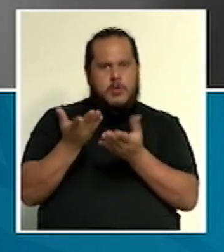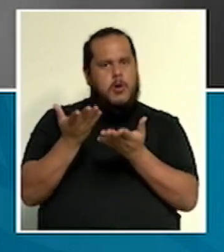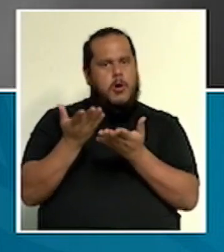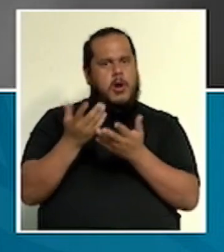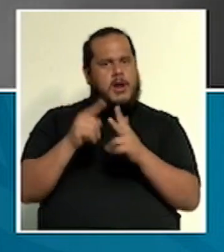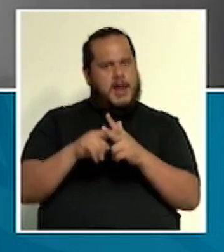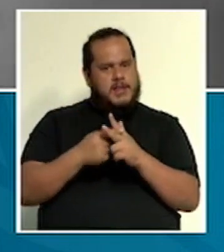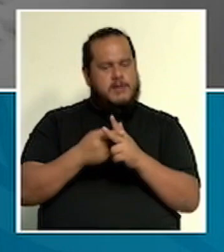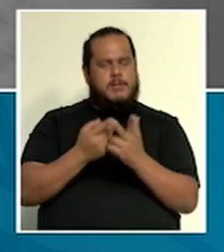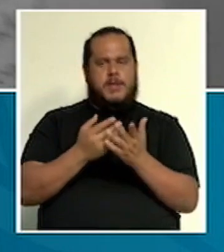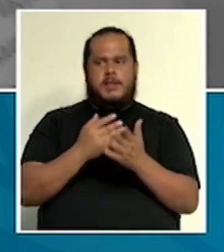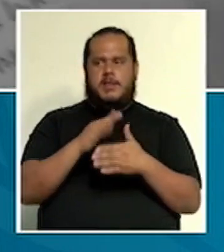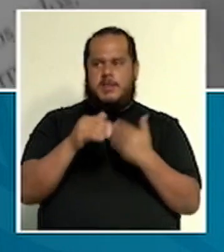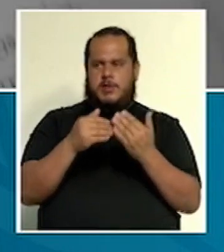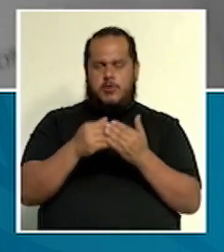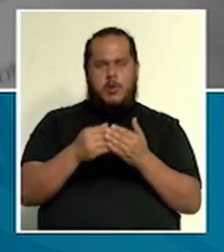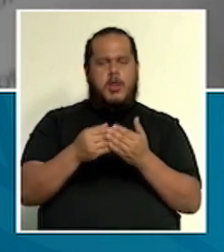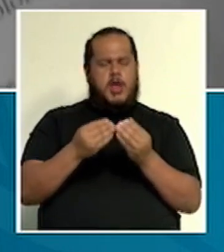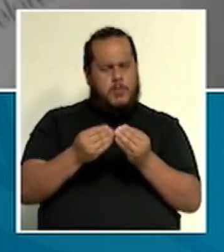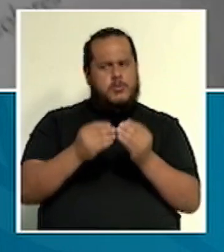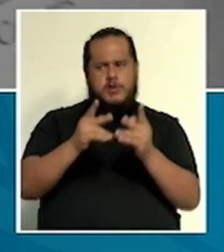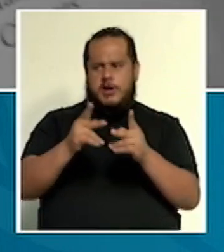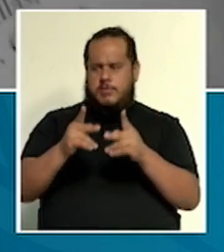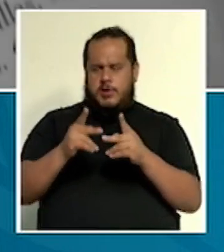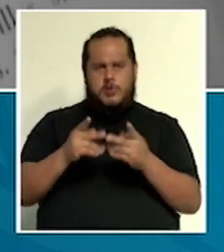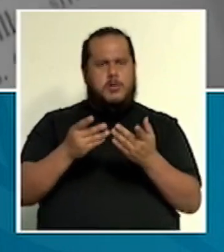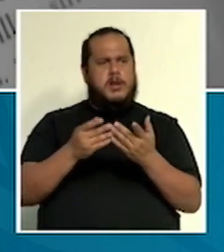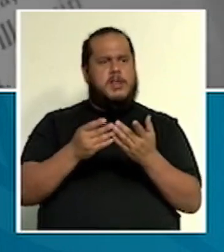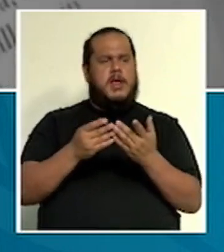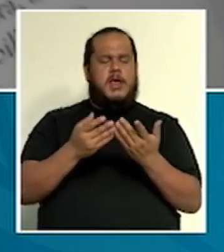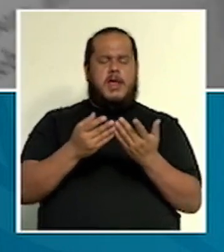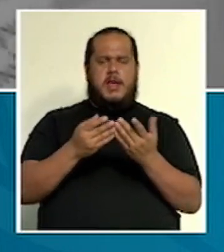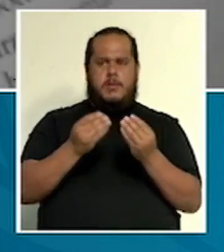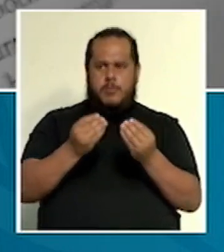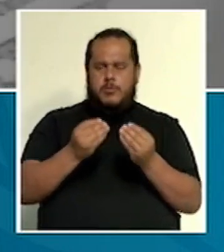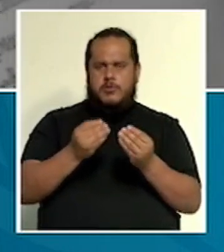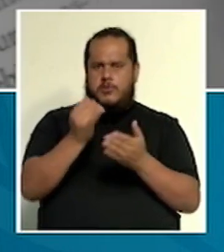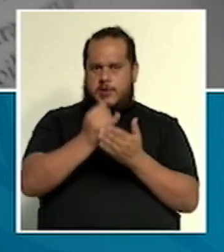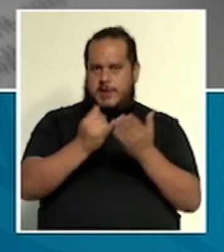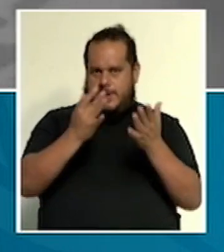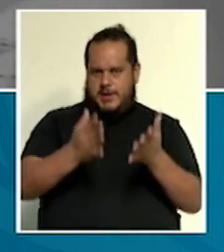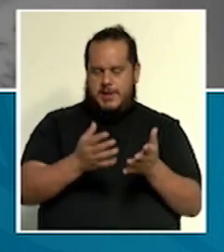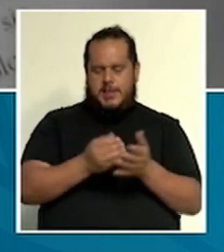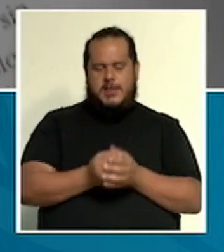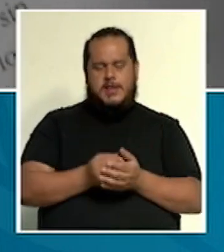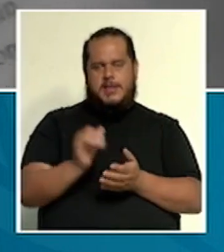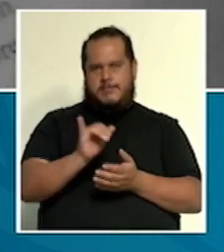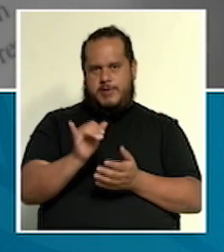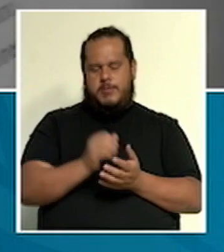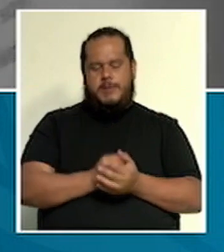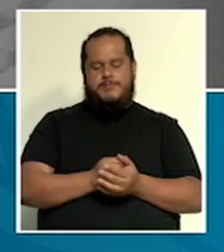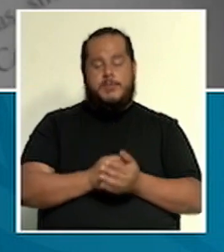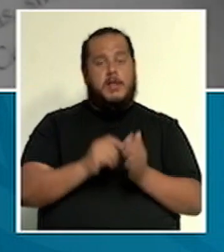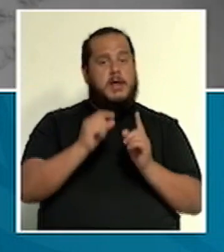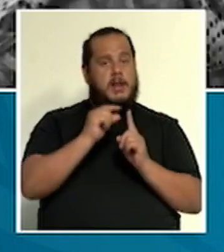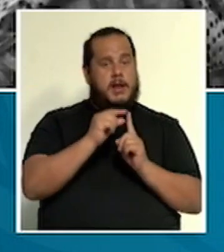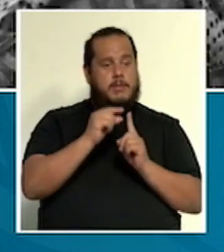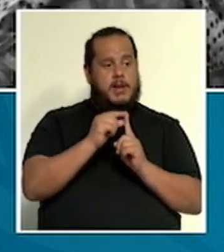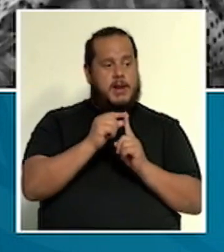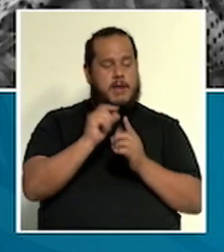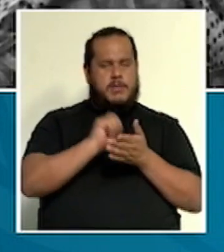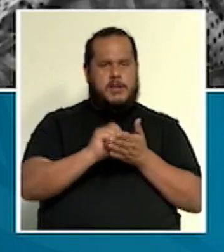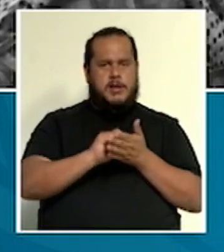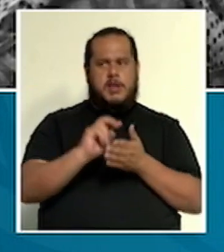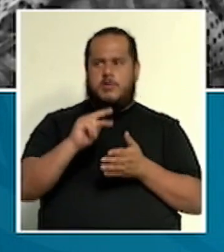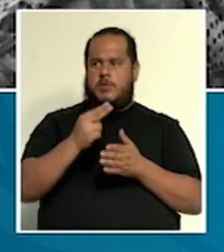gente de la cultura, en muchas generaciones de artistas. Ahora, Arabella, la palabra escrita es una doble